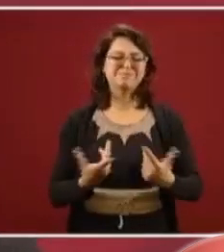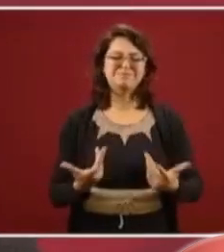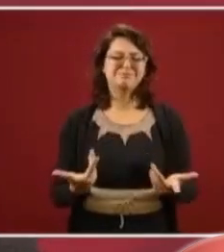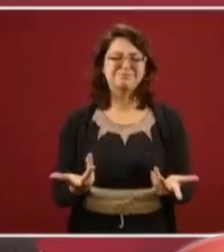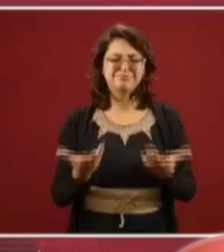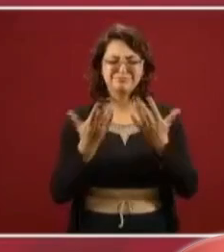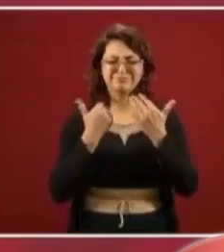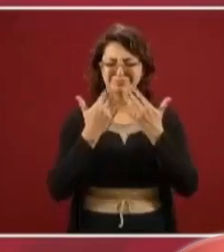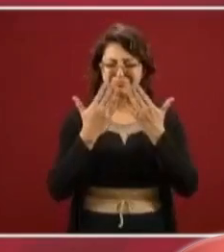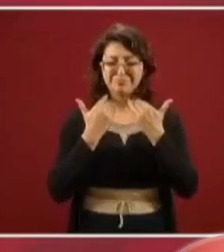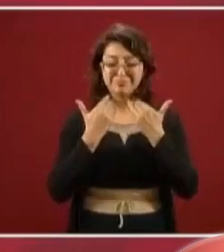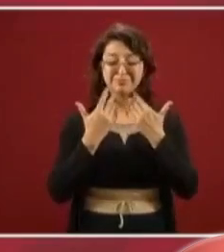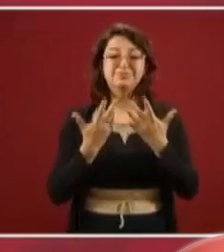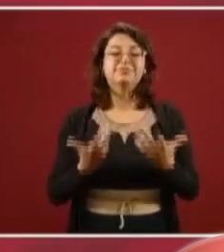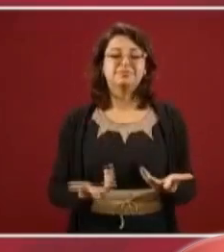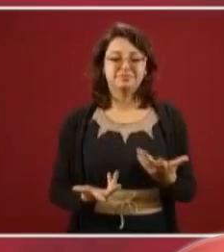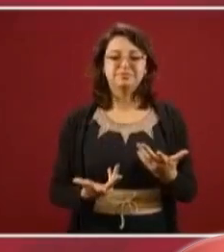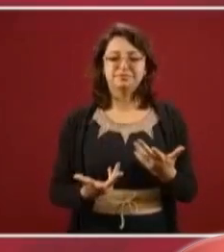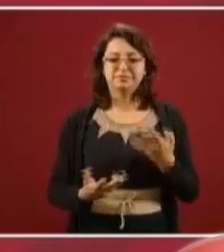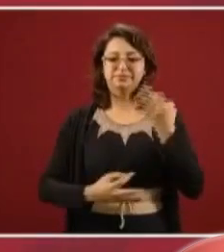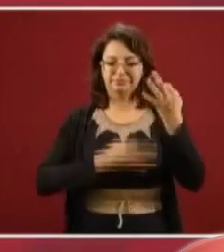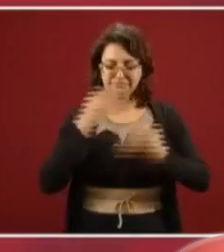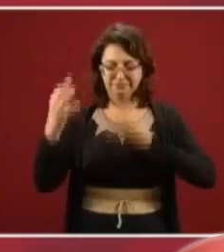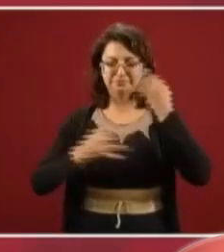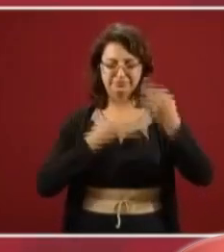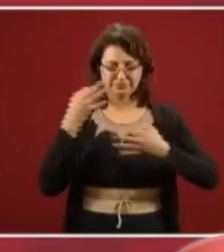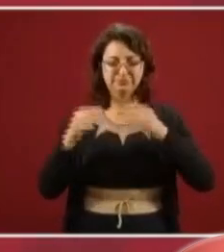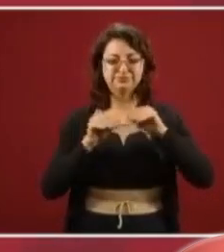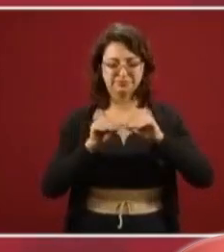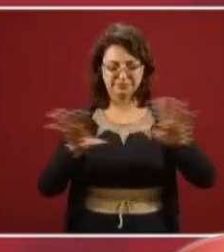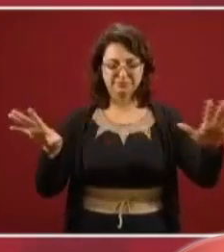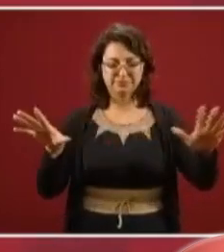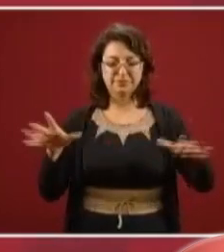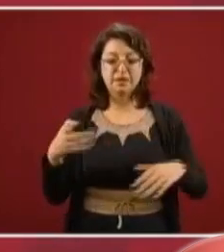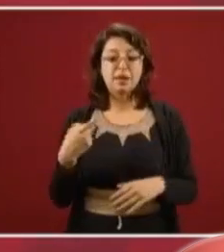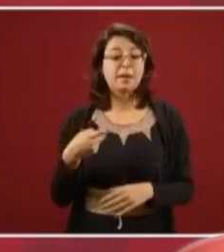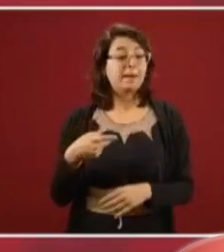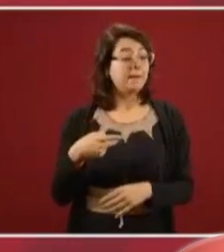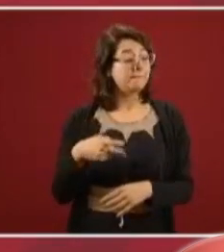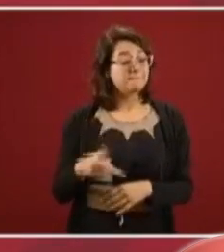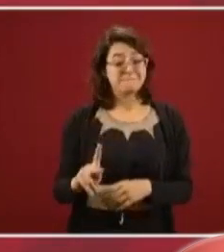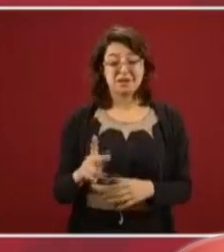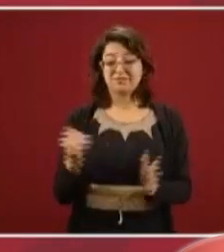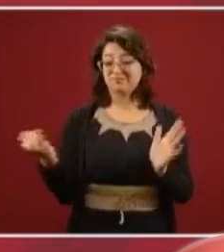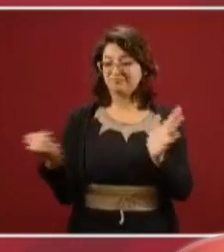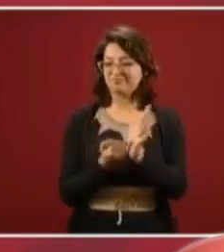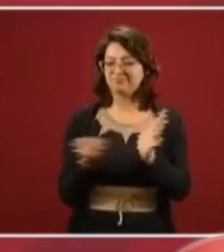Entonces, sí vamos a hacer esta campaña, pero no aumentar impuestos.